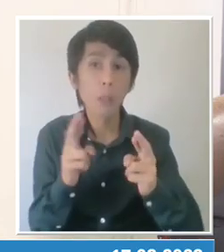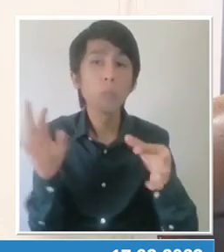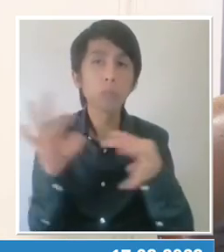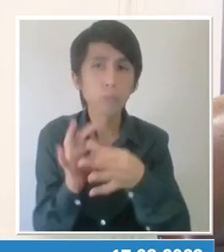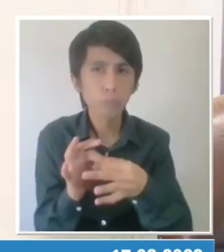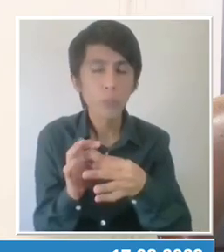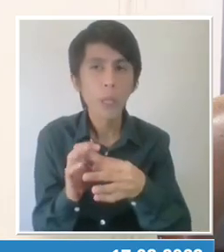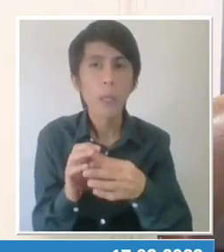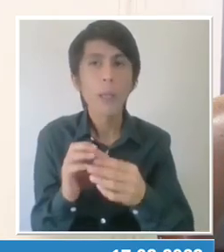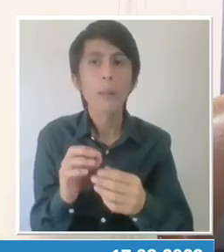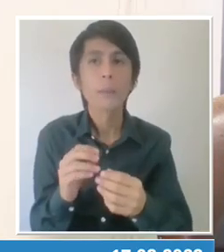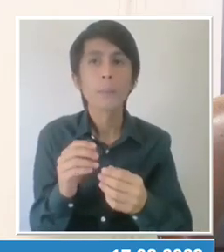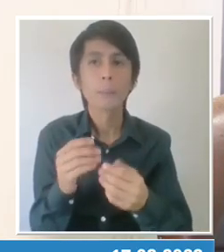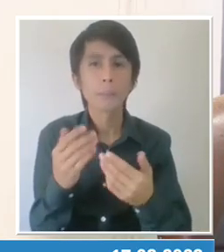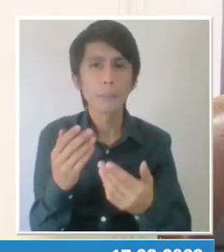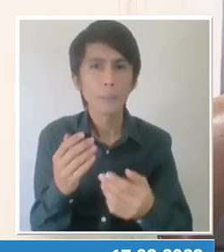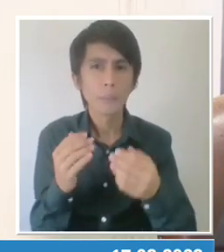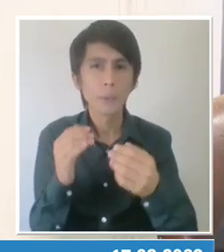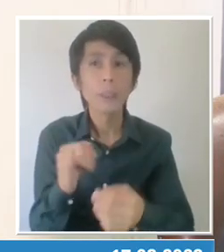Yanira Zúñiga.